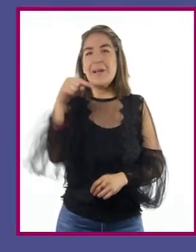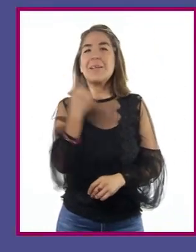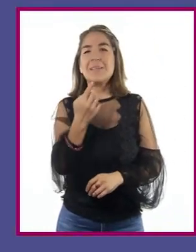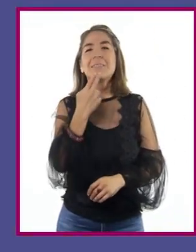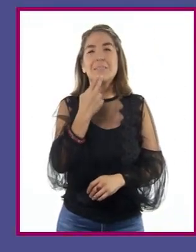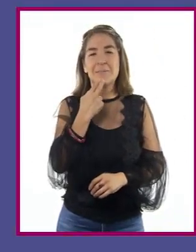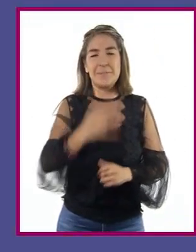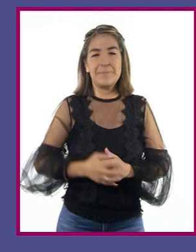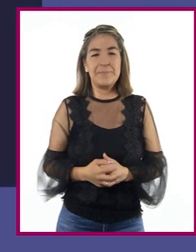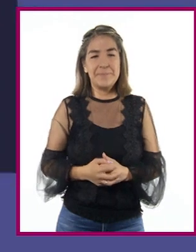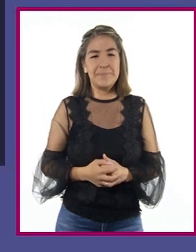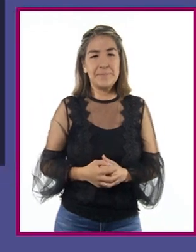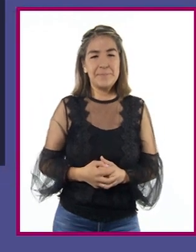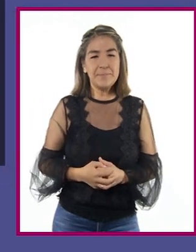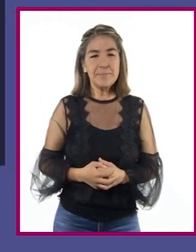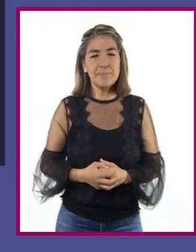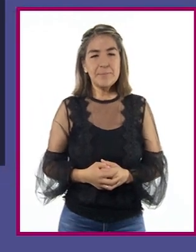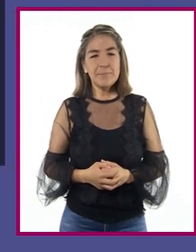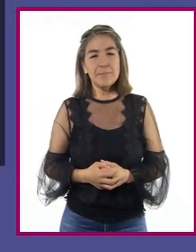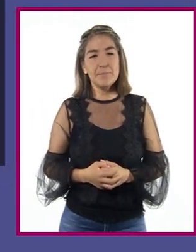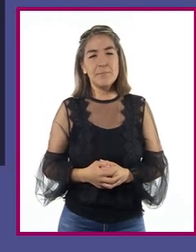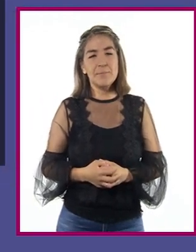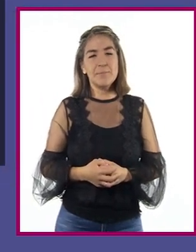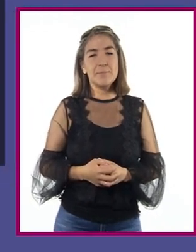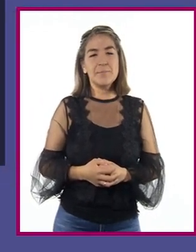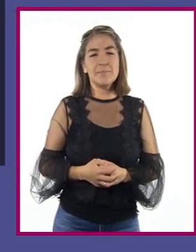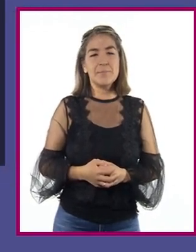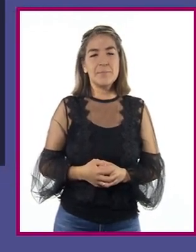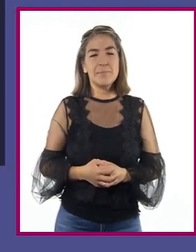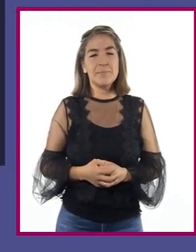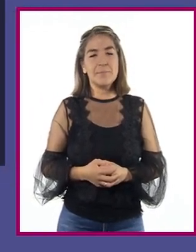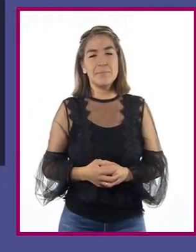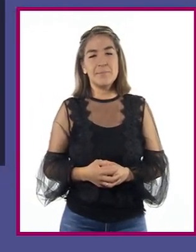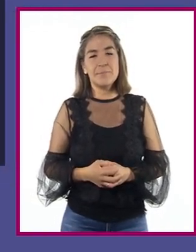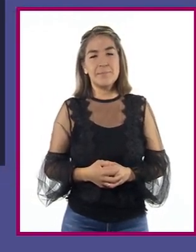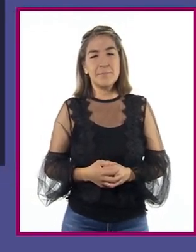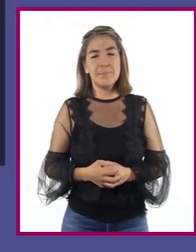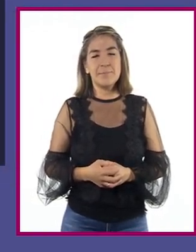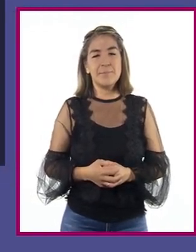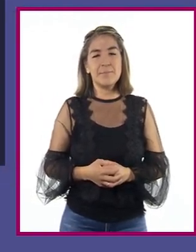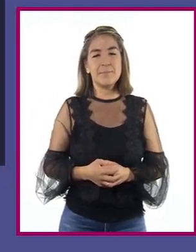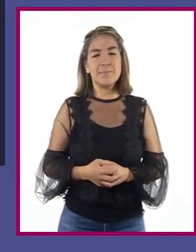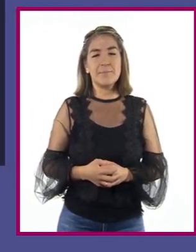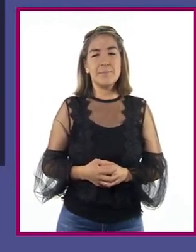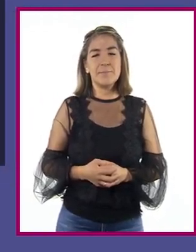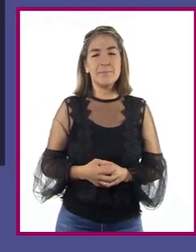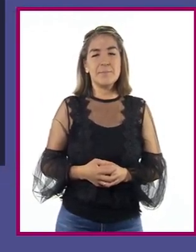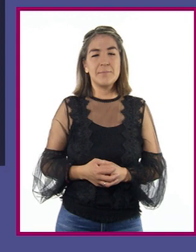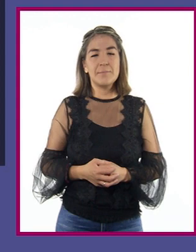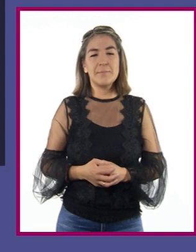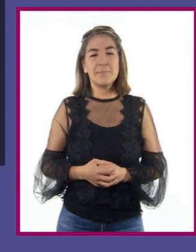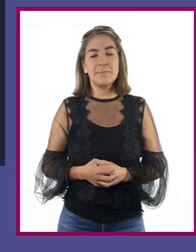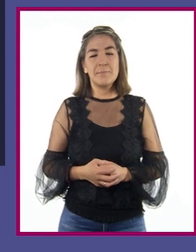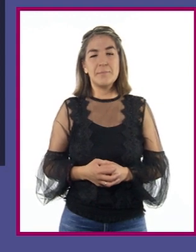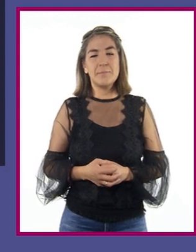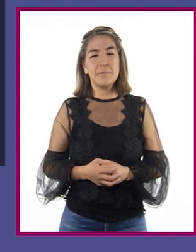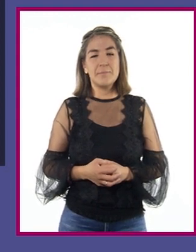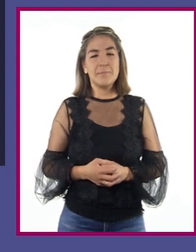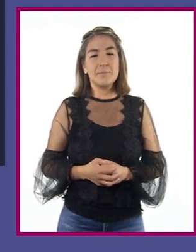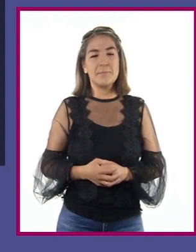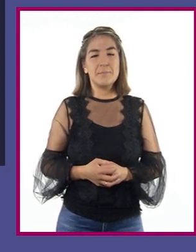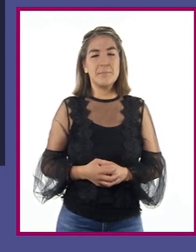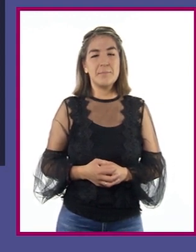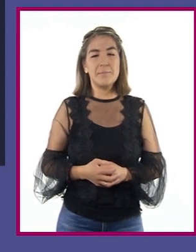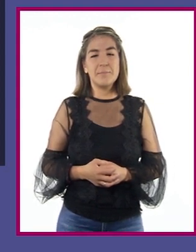sirven. Los conectores o nexos son palabras que nos sirven para enlazar las partes de un texto al escribirlo. Lo